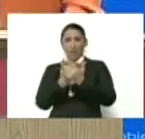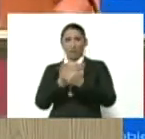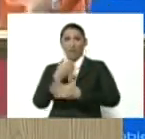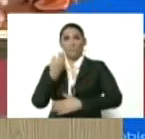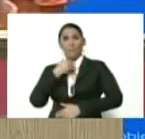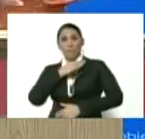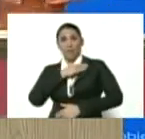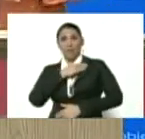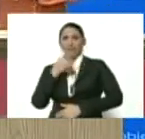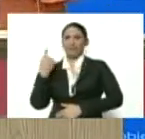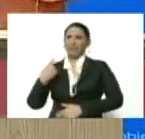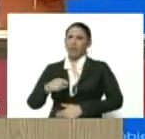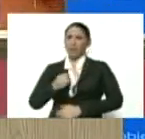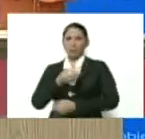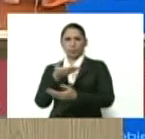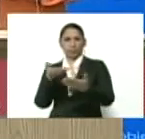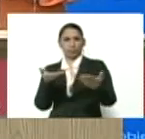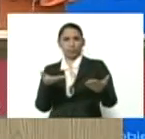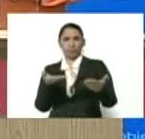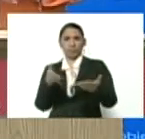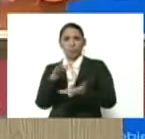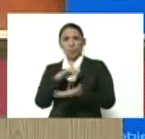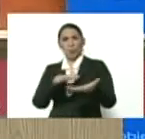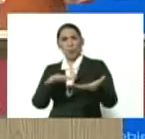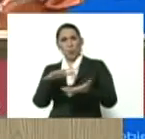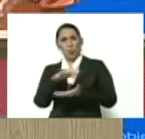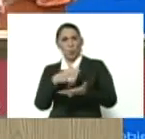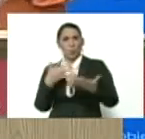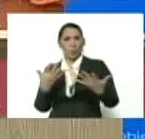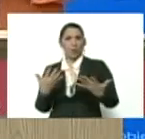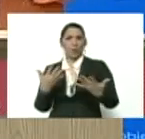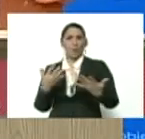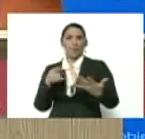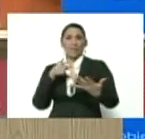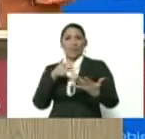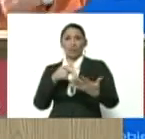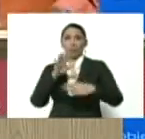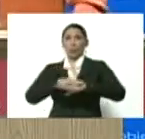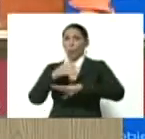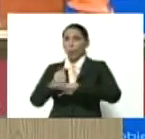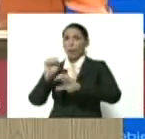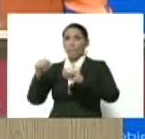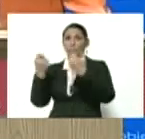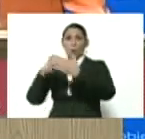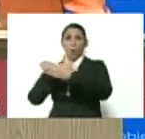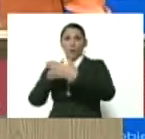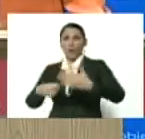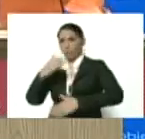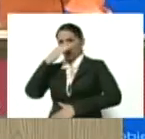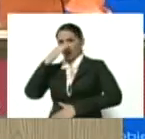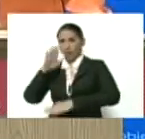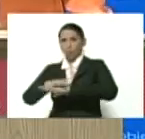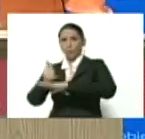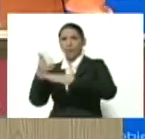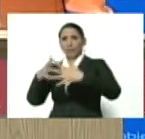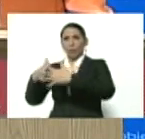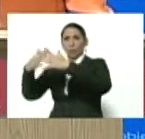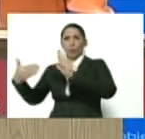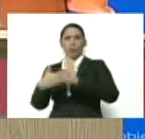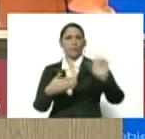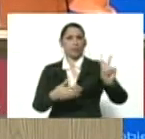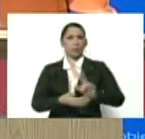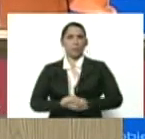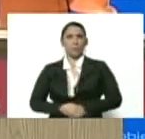pandemia, tenemos esta situación derivada del bloqueo criminal por parte del gobierno de los Estados